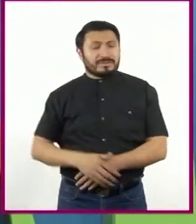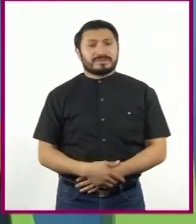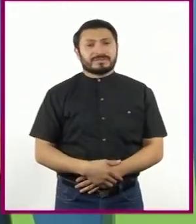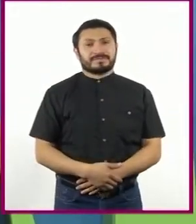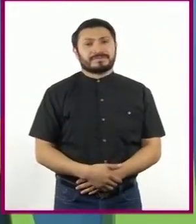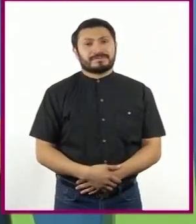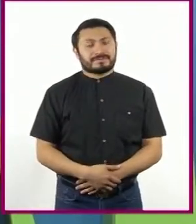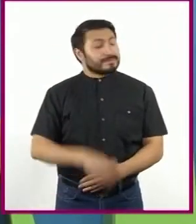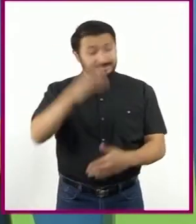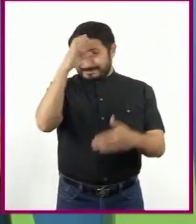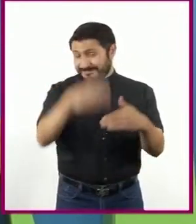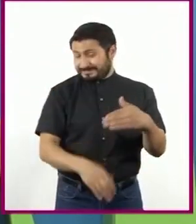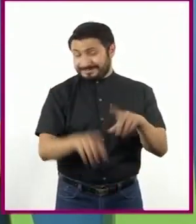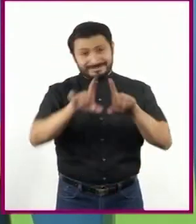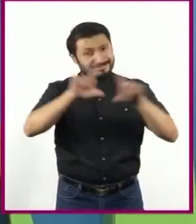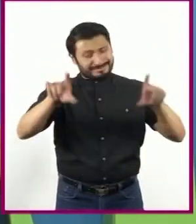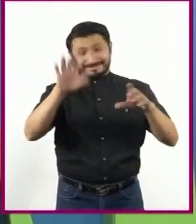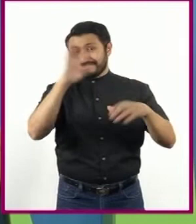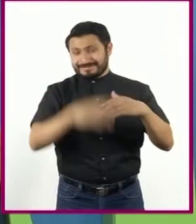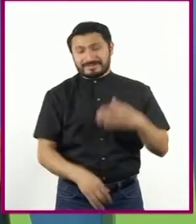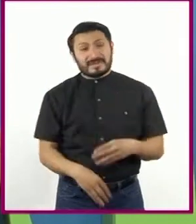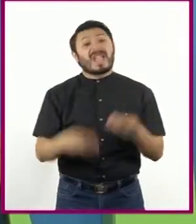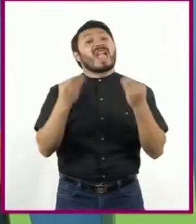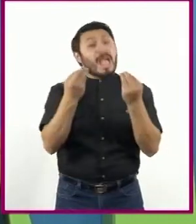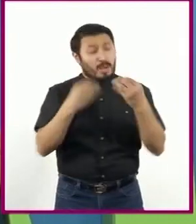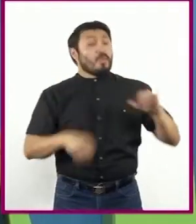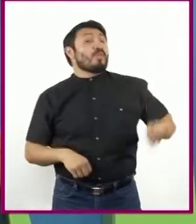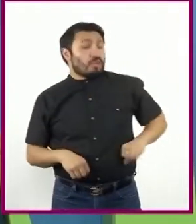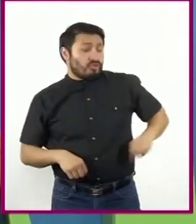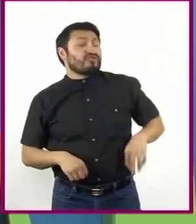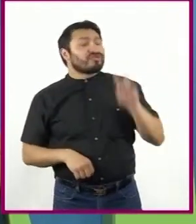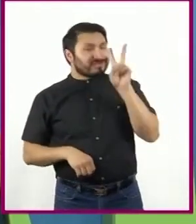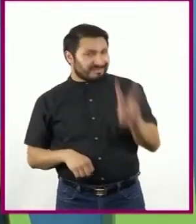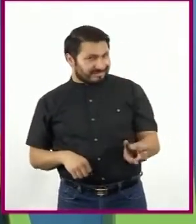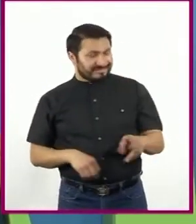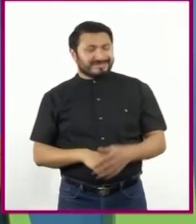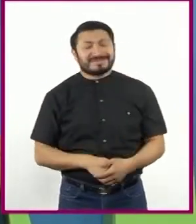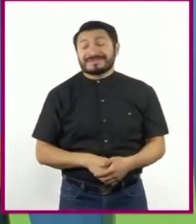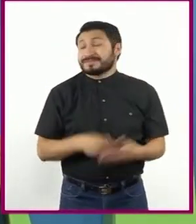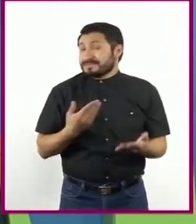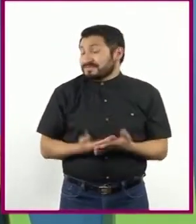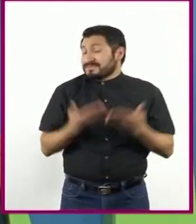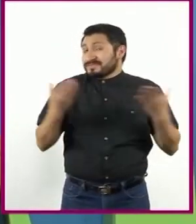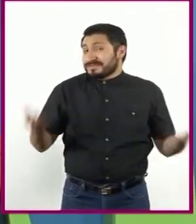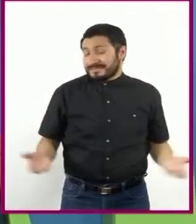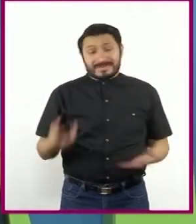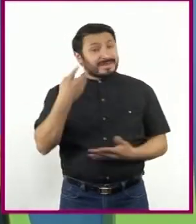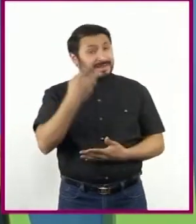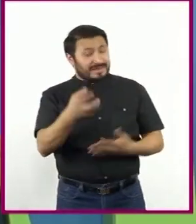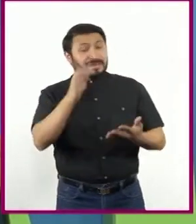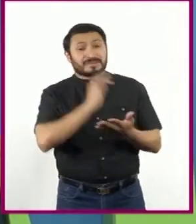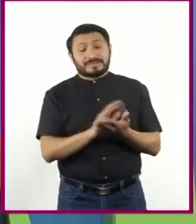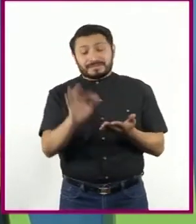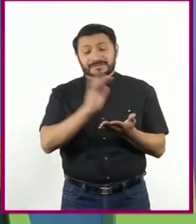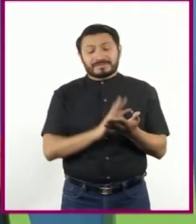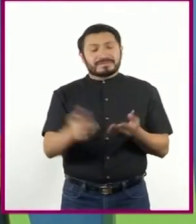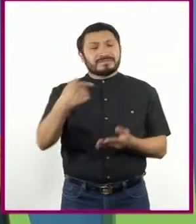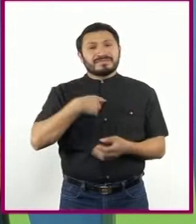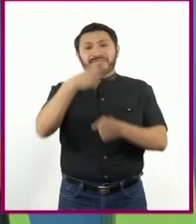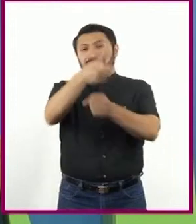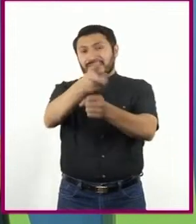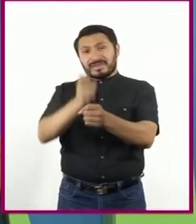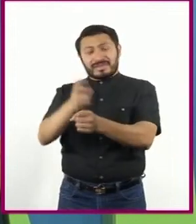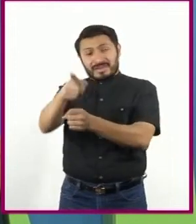Hasta aquí el fragmento. Bastante interesante, ¿no lo creen? Pues bien, con base en la lectura, les invito